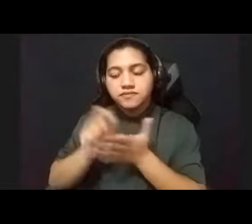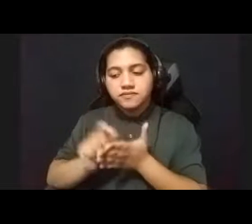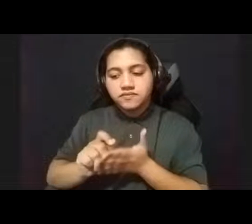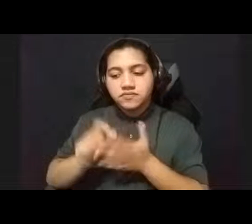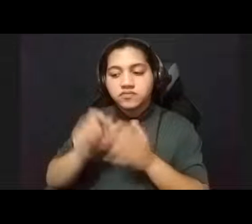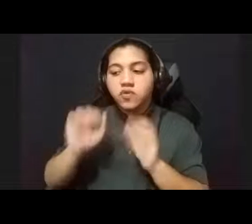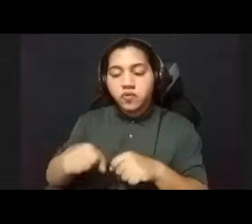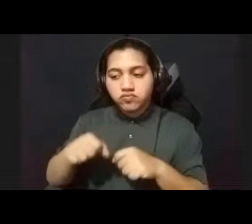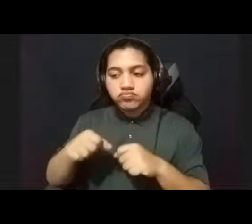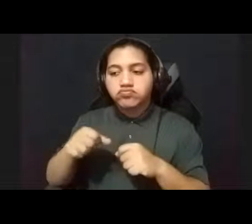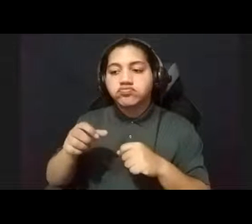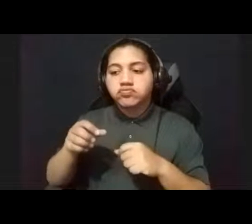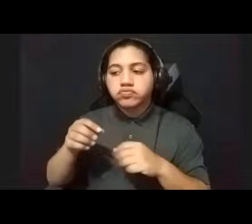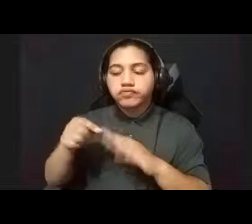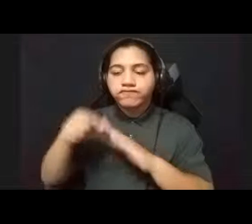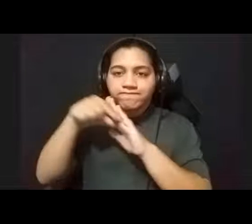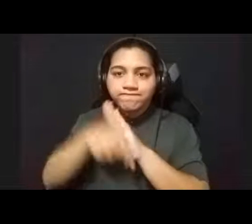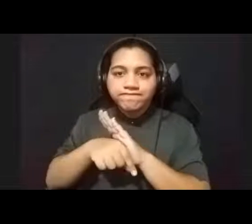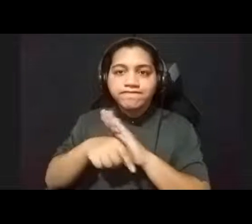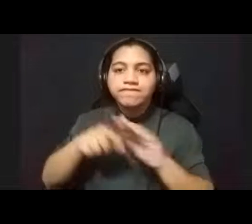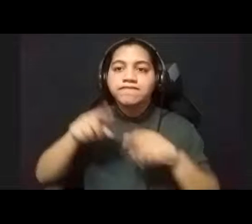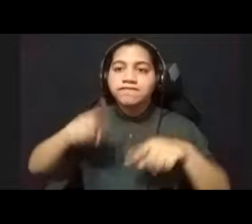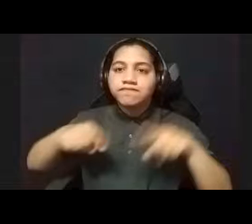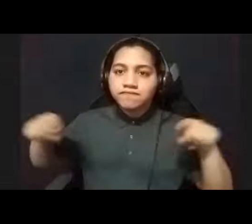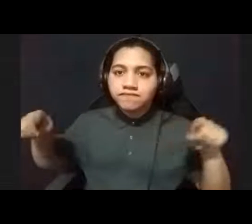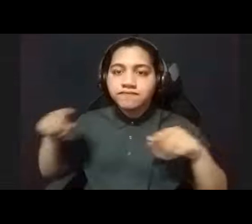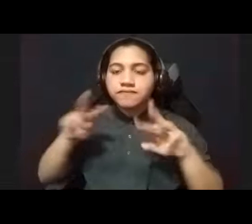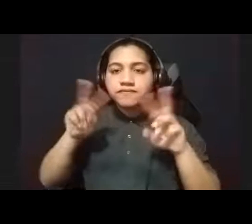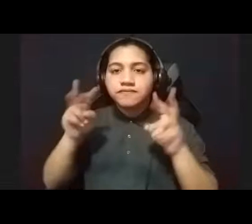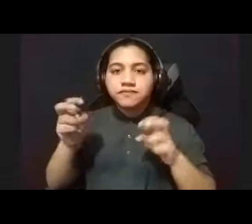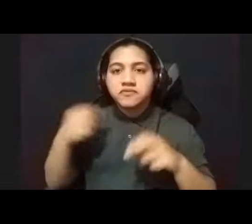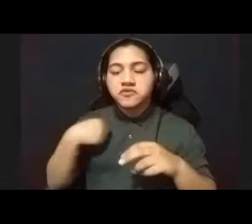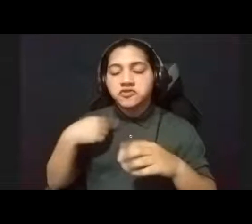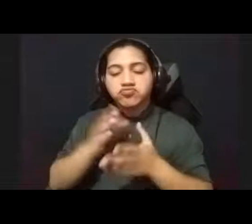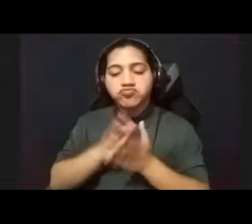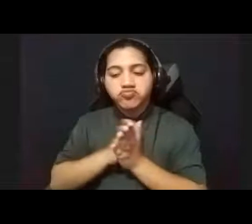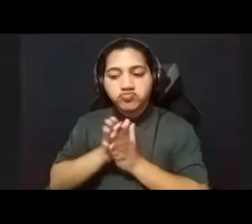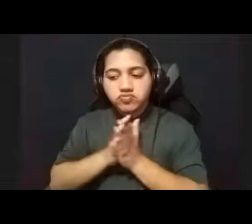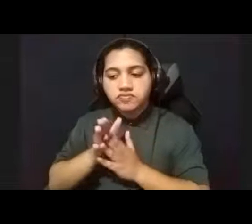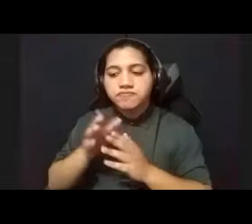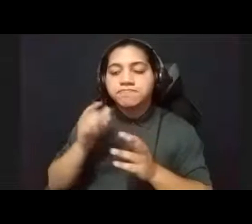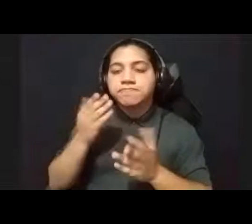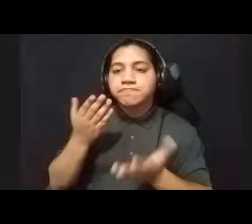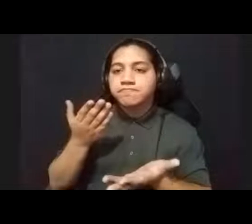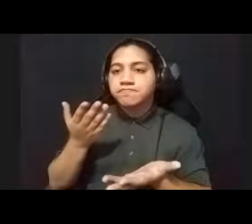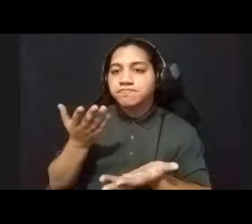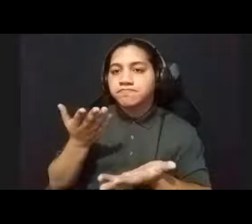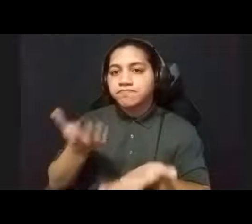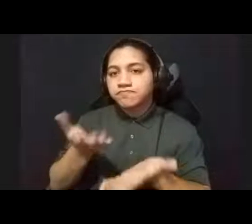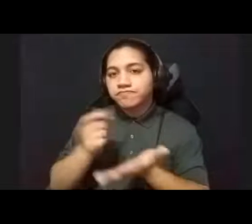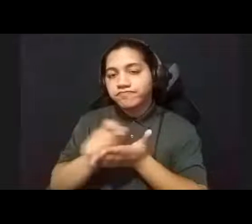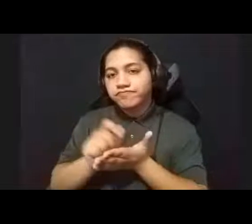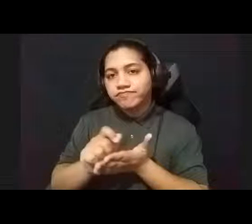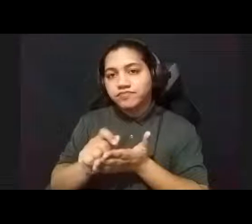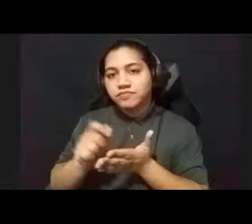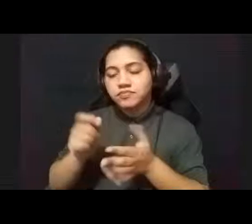abundar de tantos temas diversos, pero lo más que a mí me interesa es que este trabajo sirva y anime a la gente